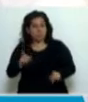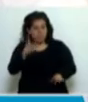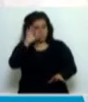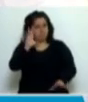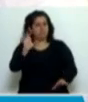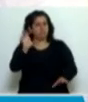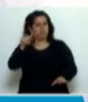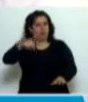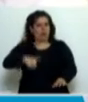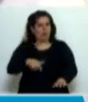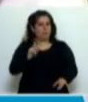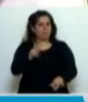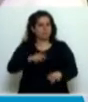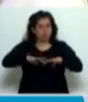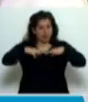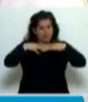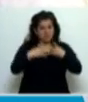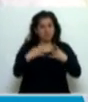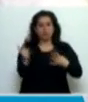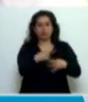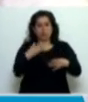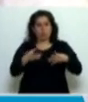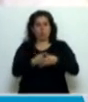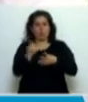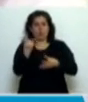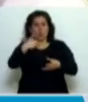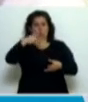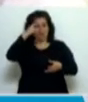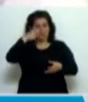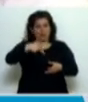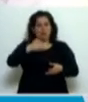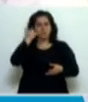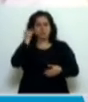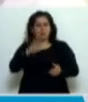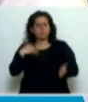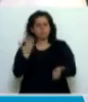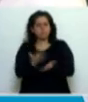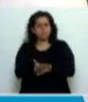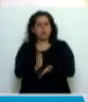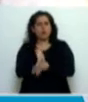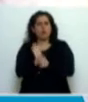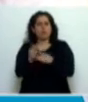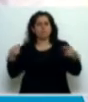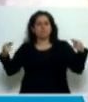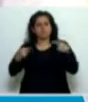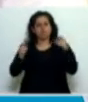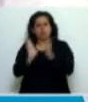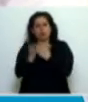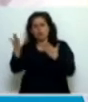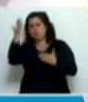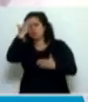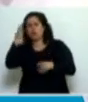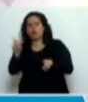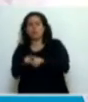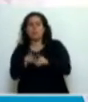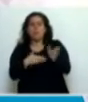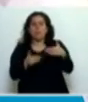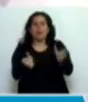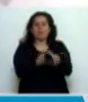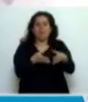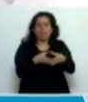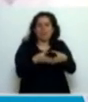en este recinto, desde nuestro bloque hemos planteado, por ejemplo, la inconstitucionalidad del paquete de leyes de